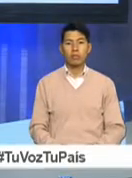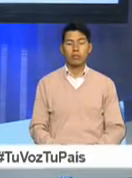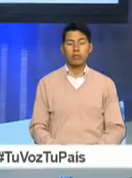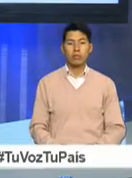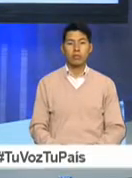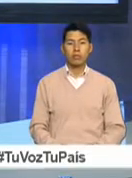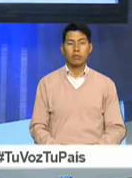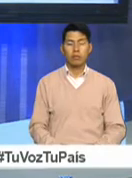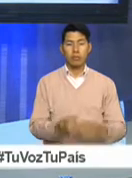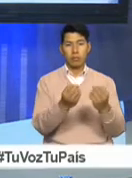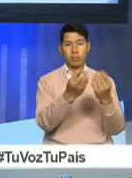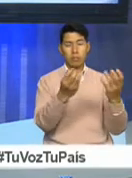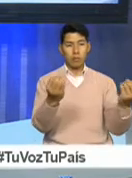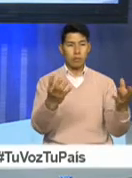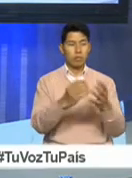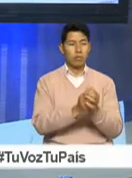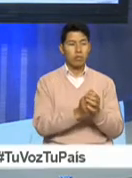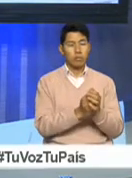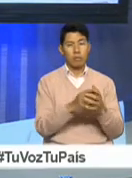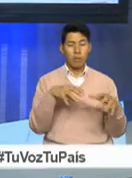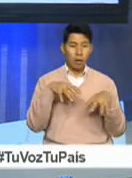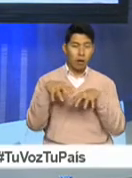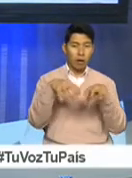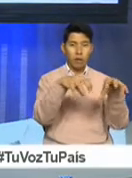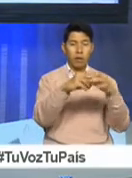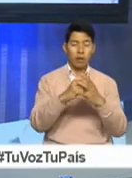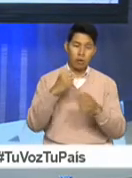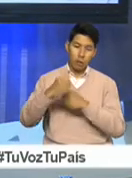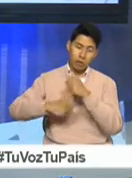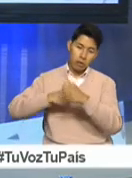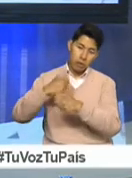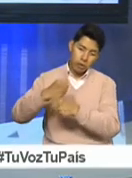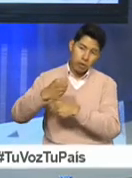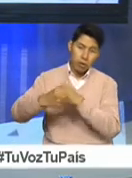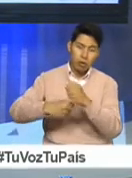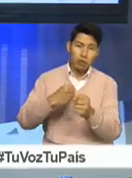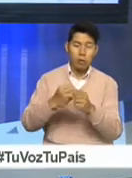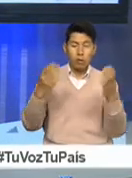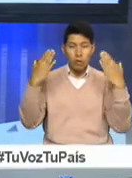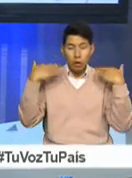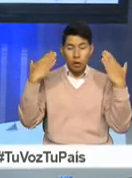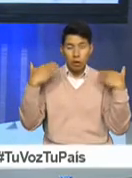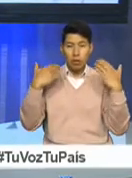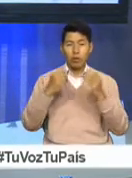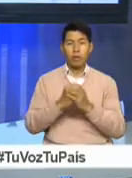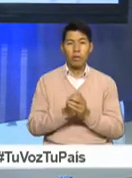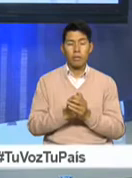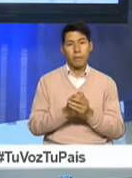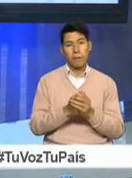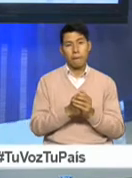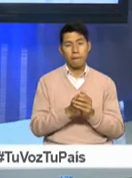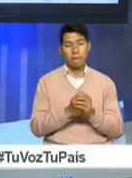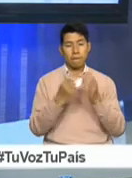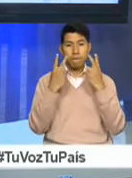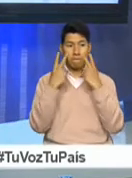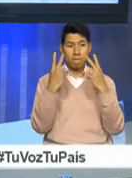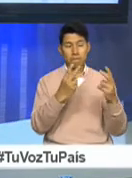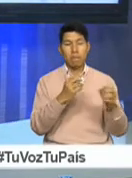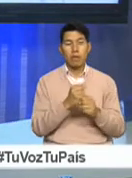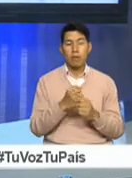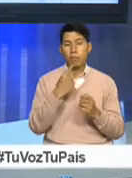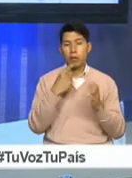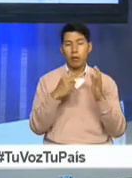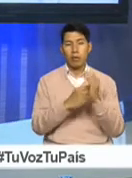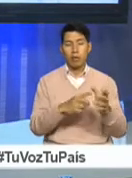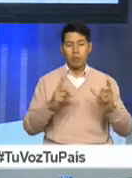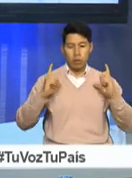varias son las acciones que durante esta última década se han ejecutado en guayaquil las cuales se reflejan en obras en sectores como el de salud